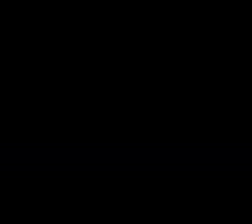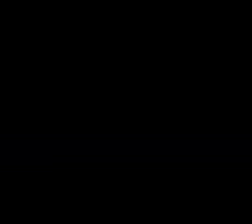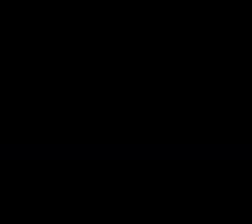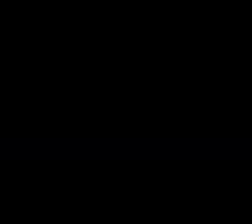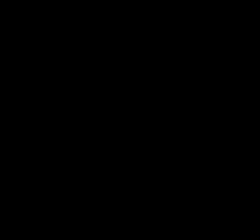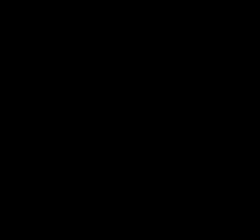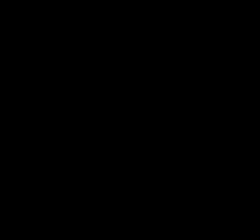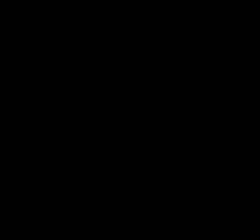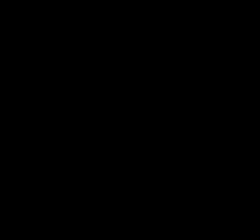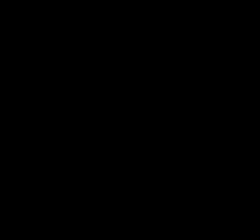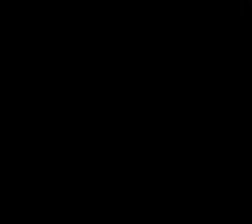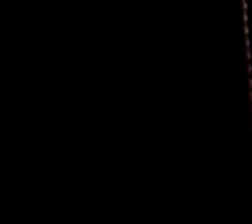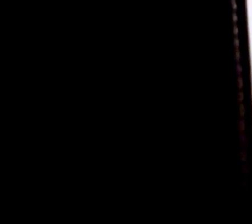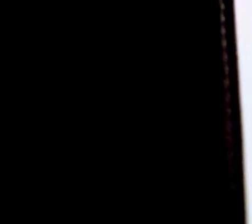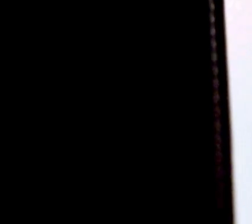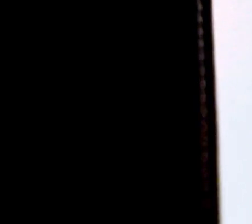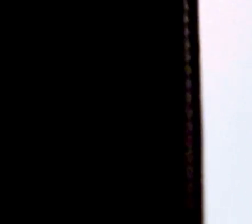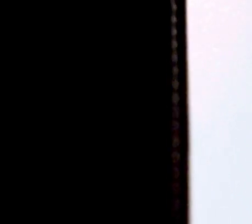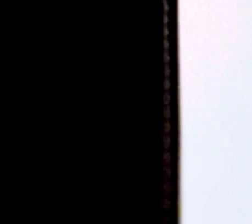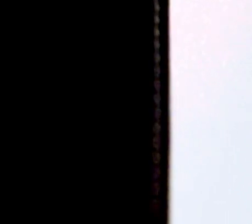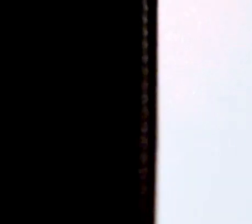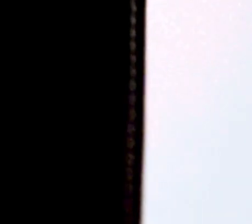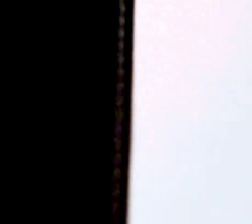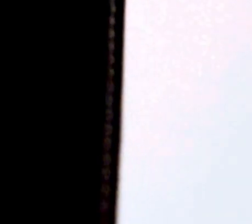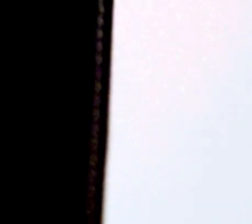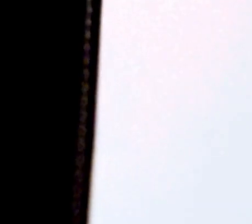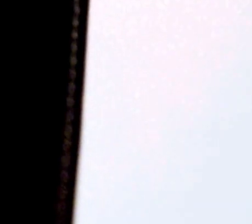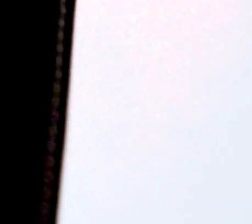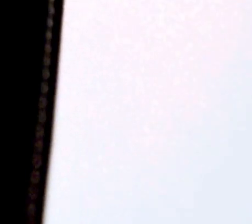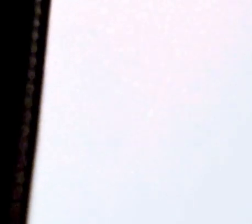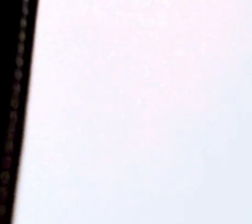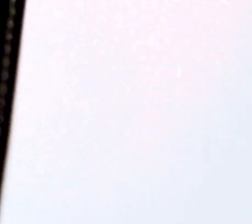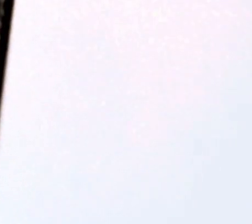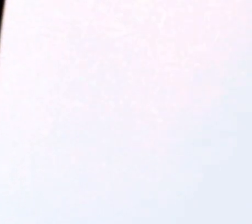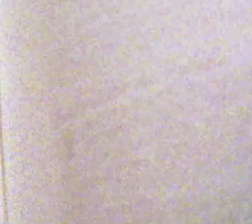Dios de amor, mi primer